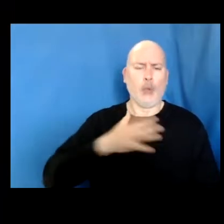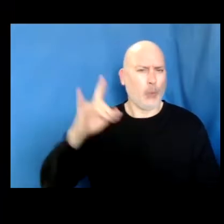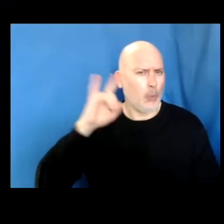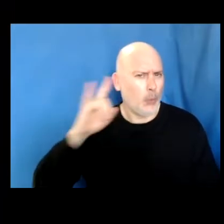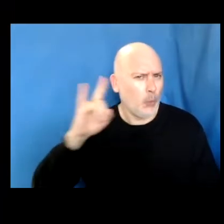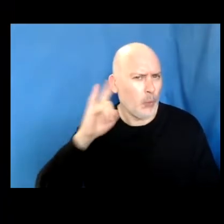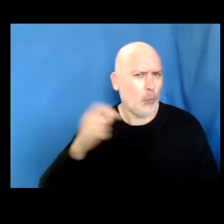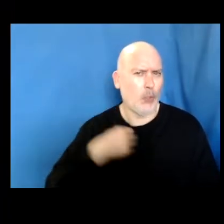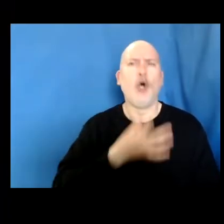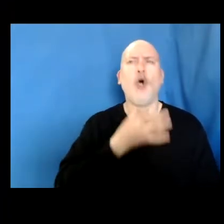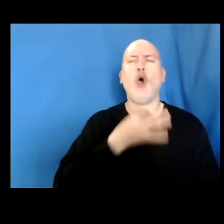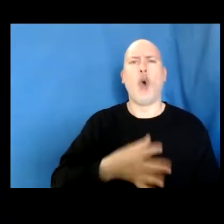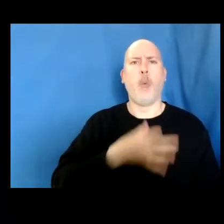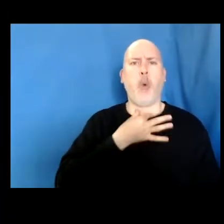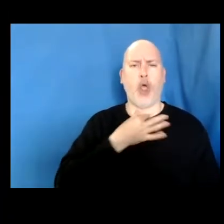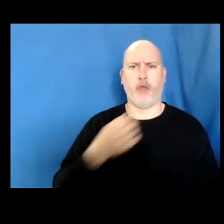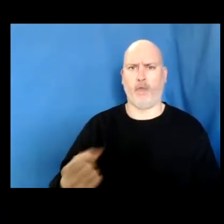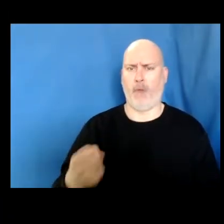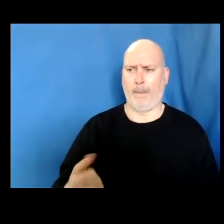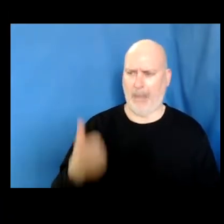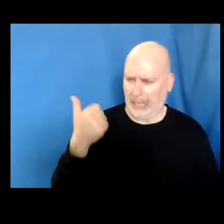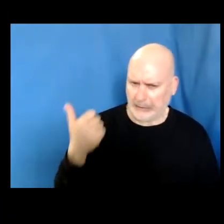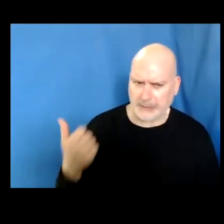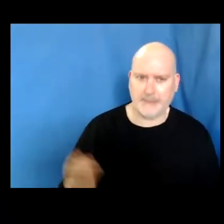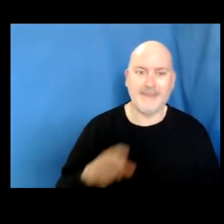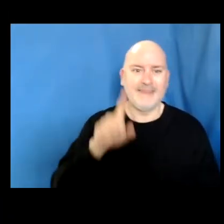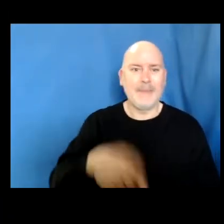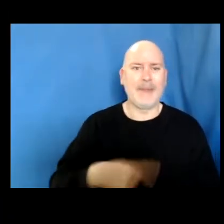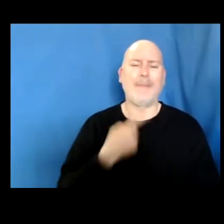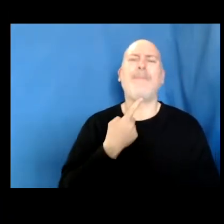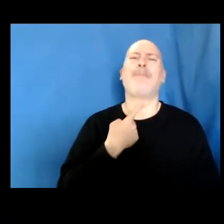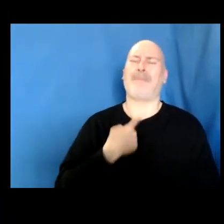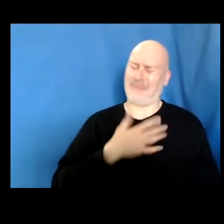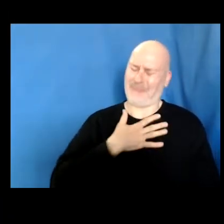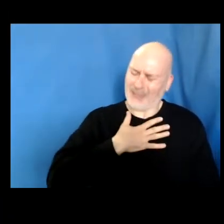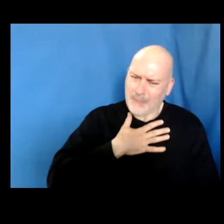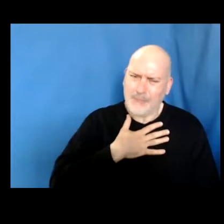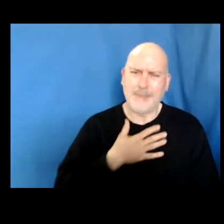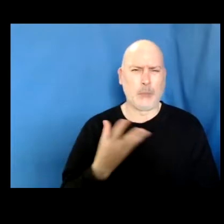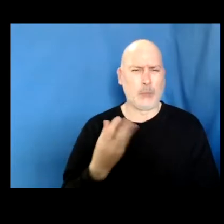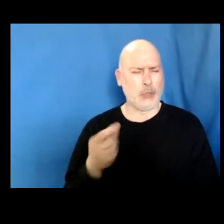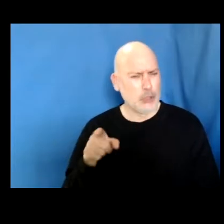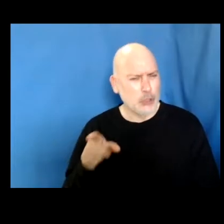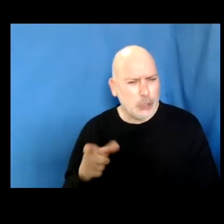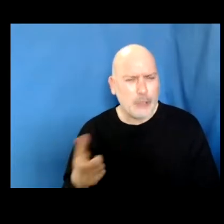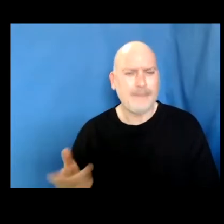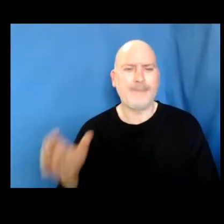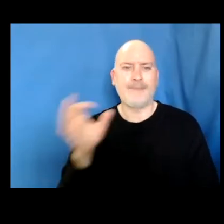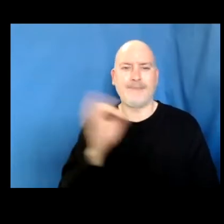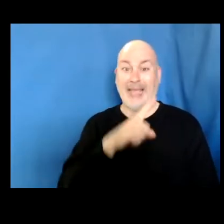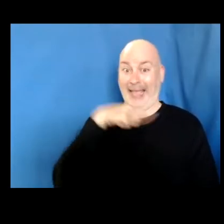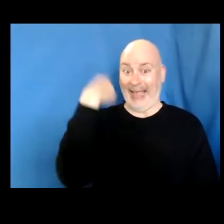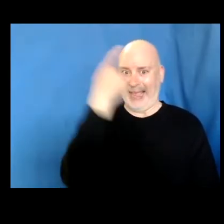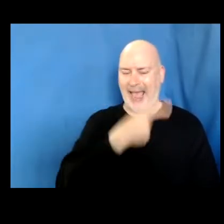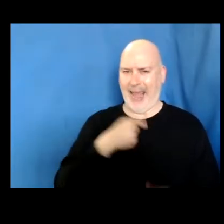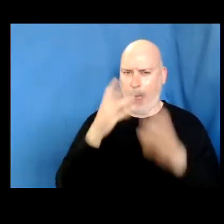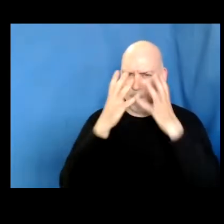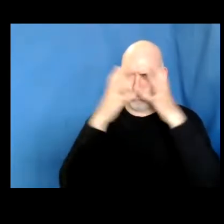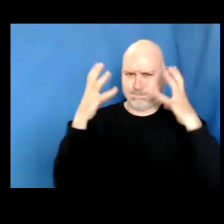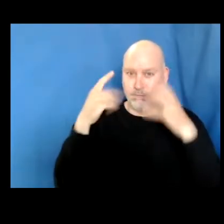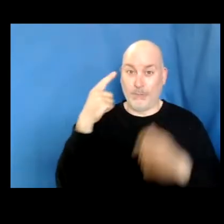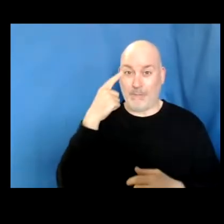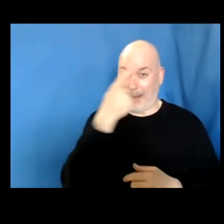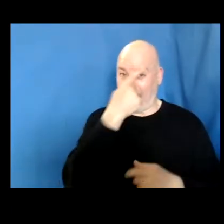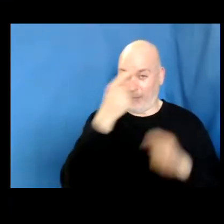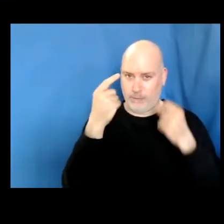normal, si tiene un saliveo y le cuesta tragar, si se le hincha la cara, los párpados, los